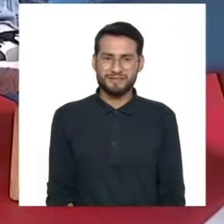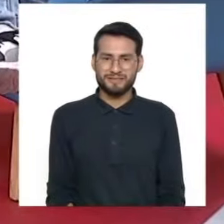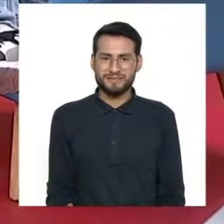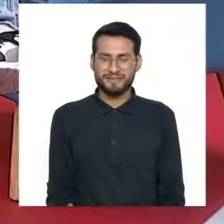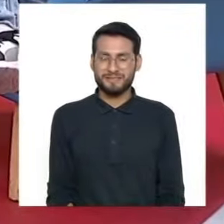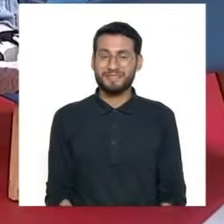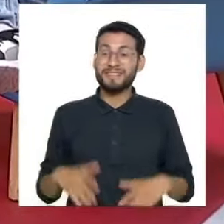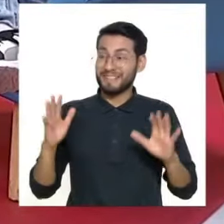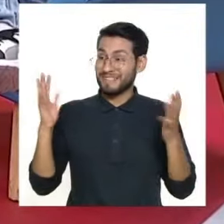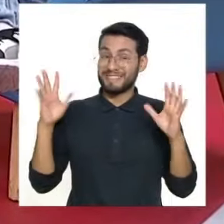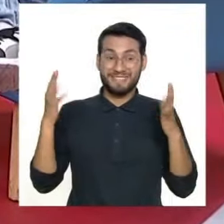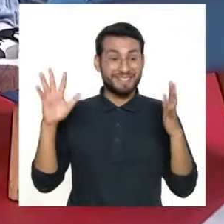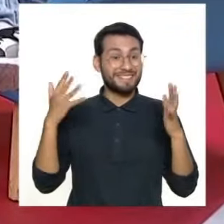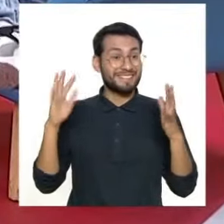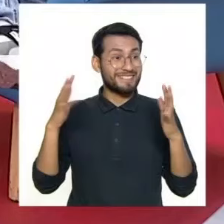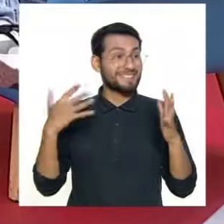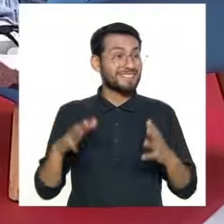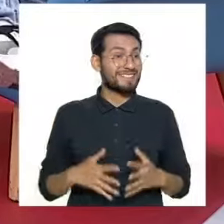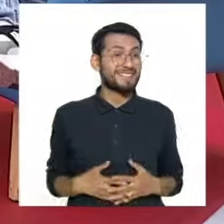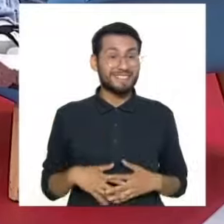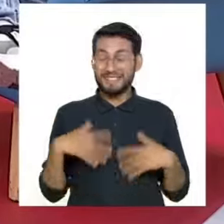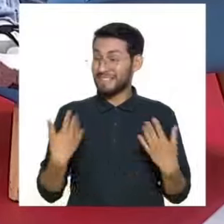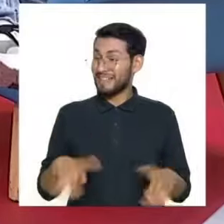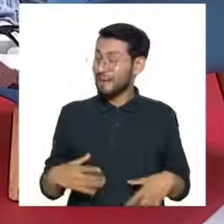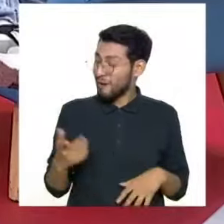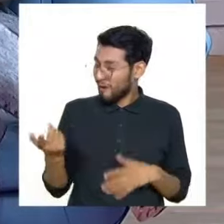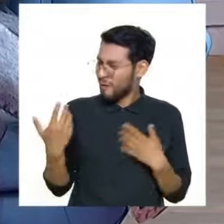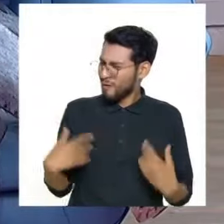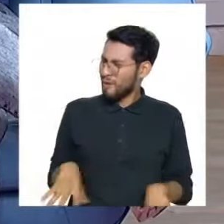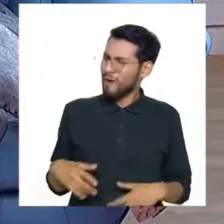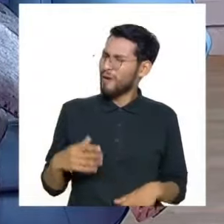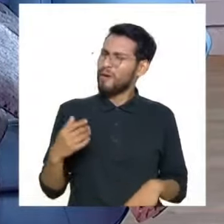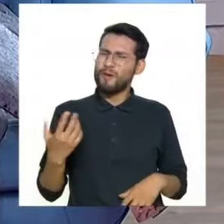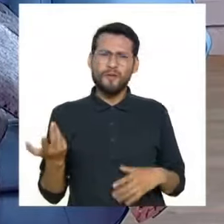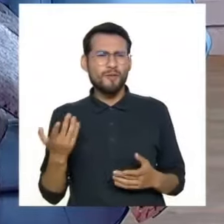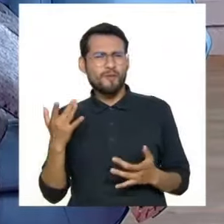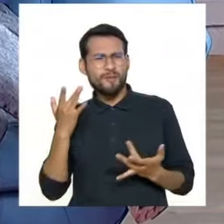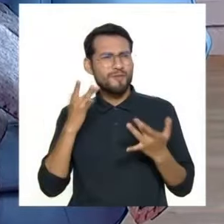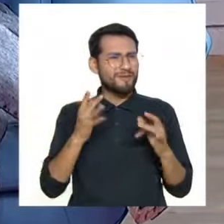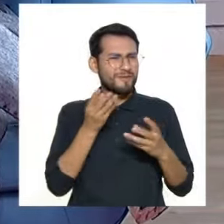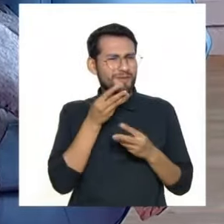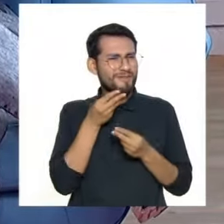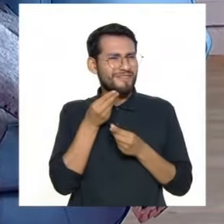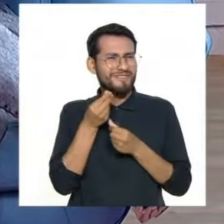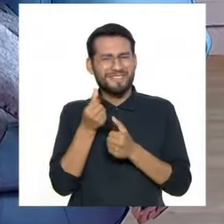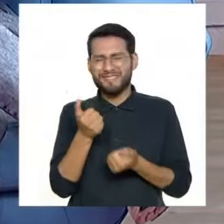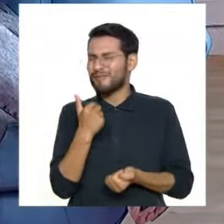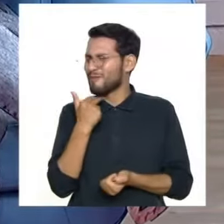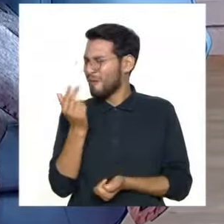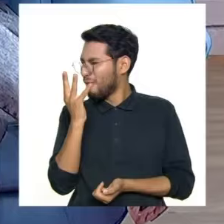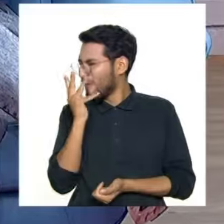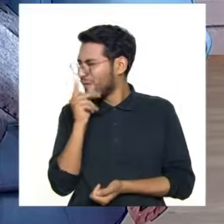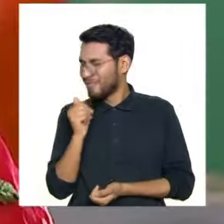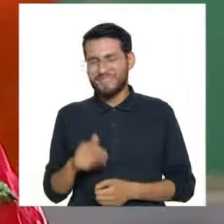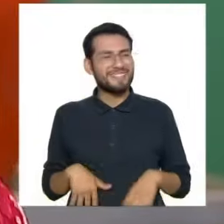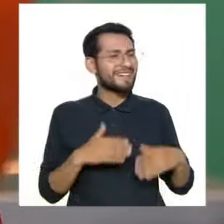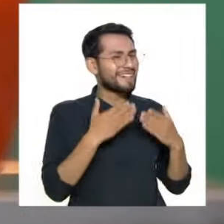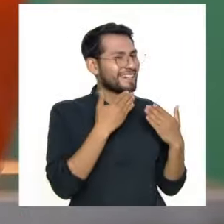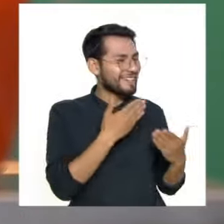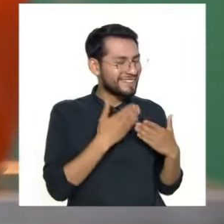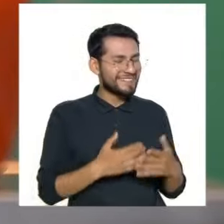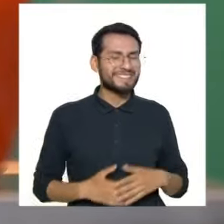Bravo gracias Qué tal dominio del instrumento Qué hermosa voz lindo Gracias